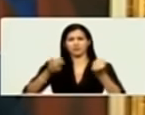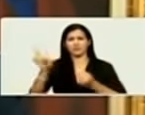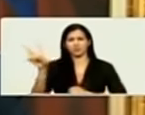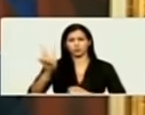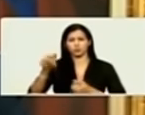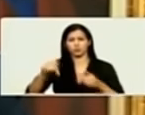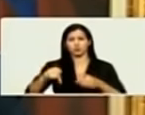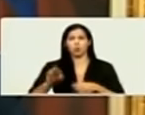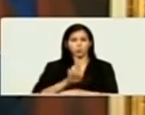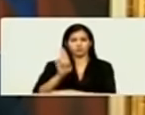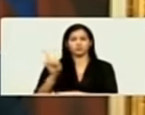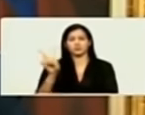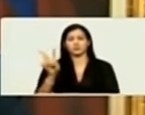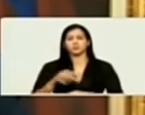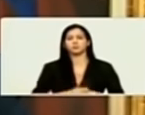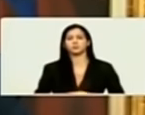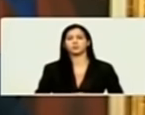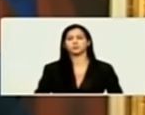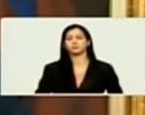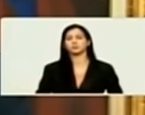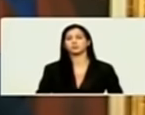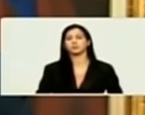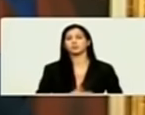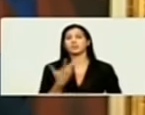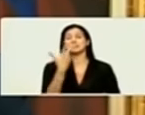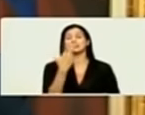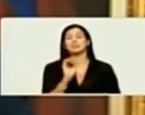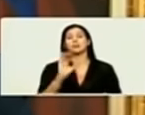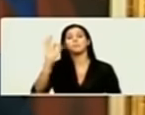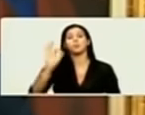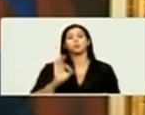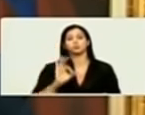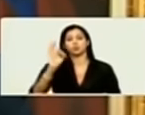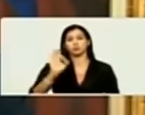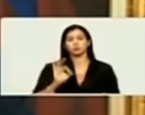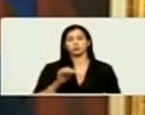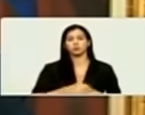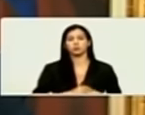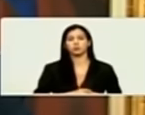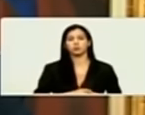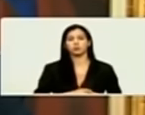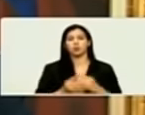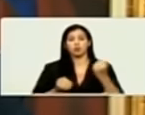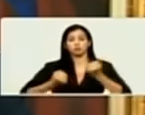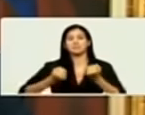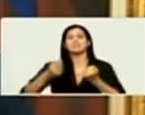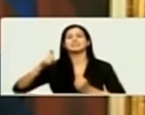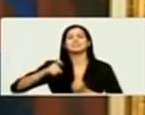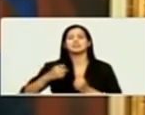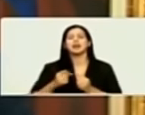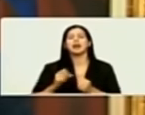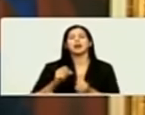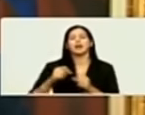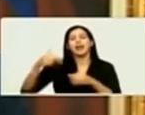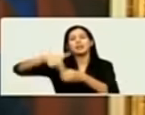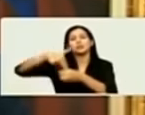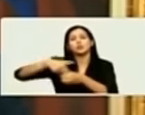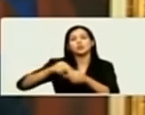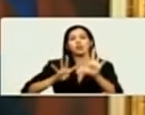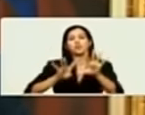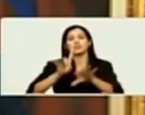la dirección de las relaciones internacionales de Venezuela no son las relaciones internacionales de la asamblea nacional que que